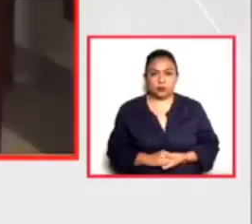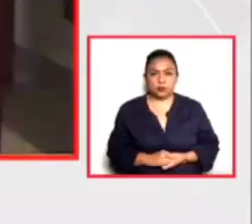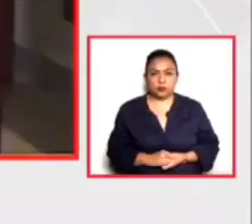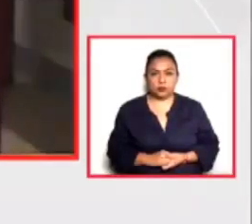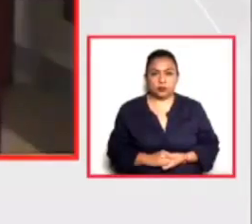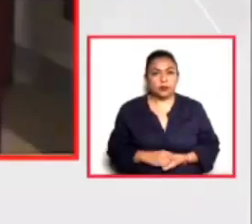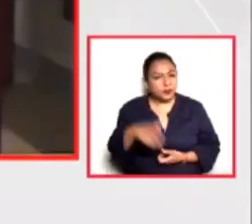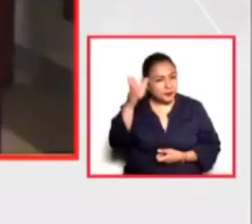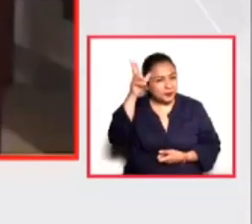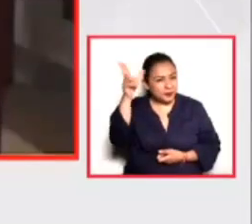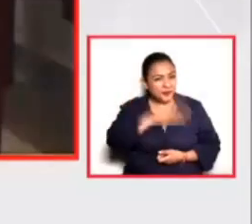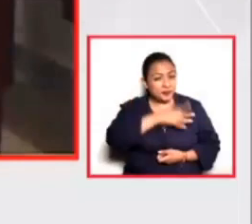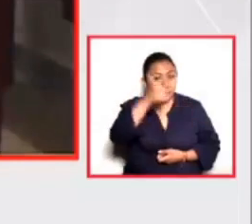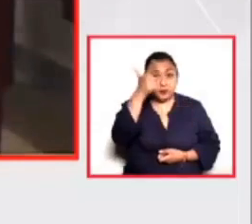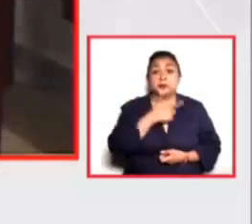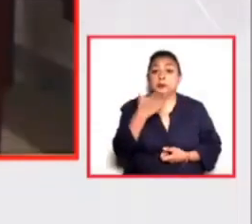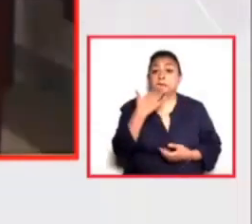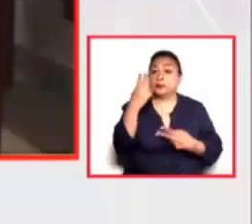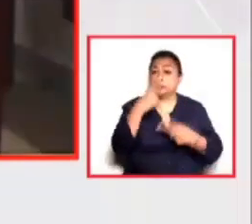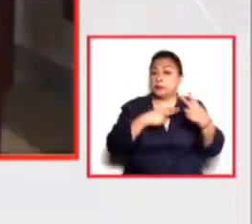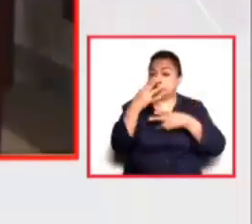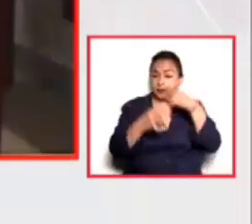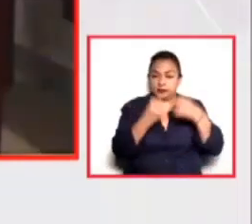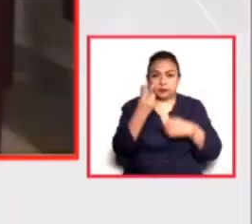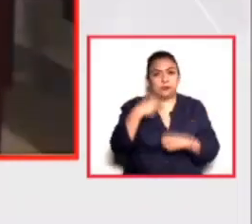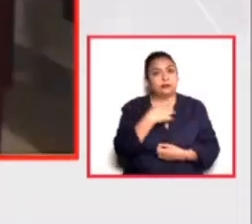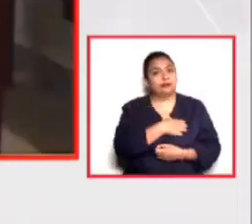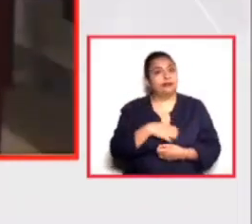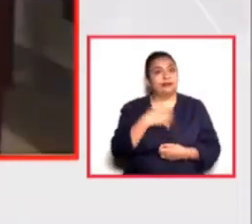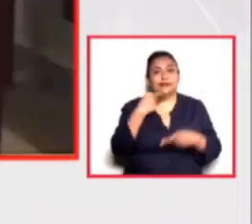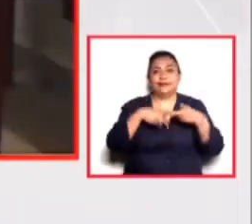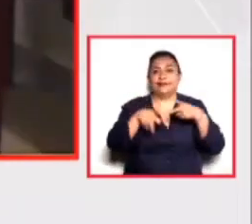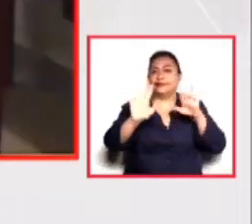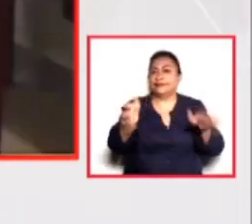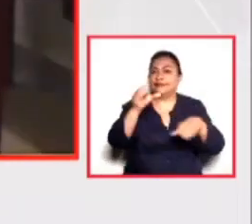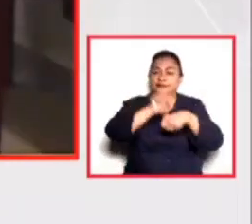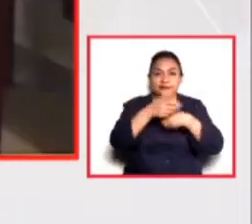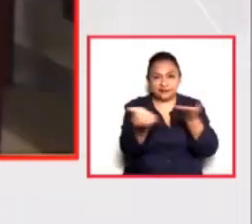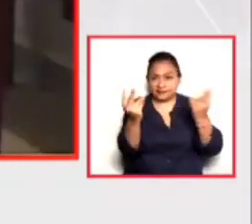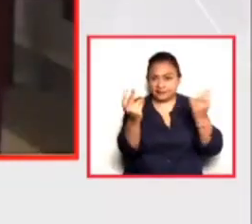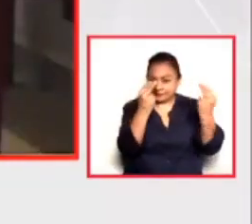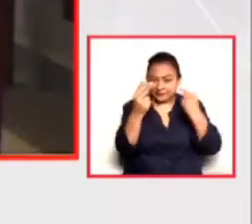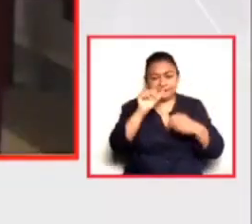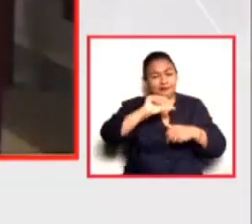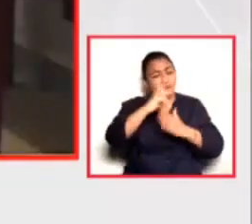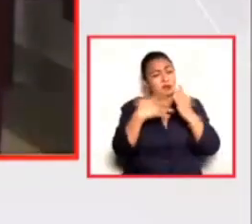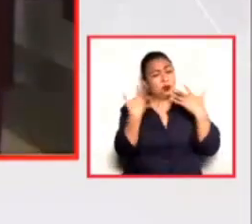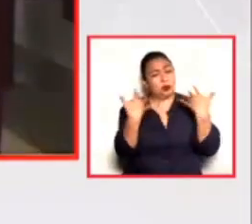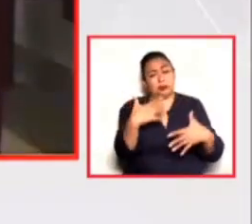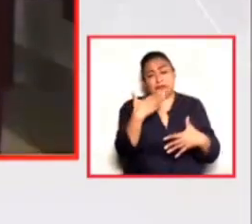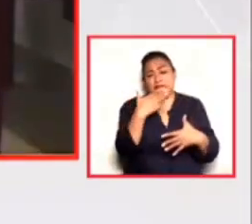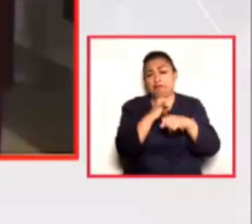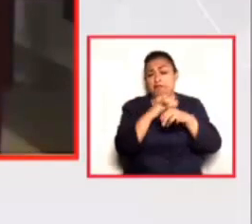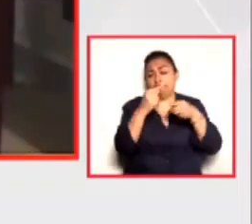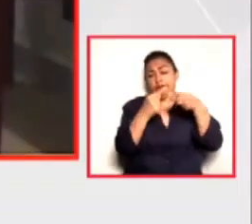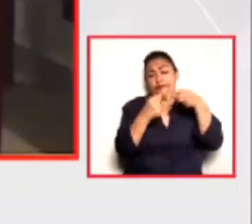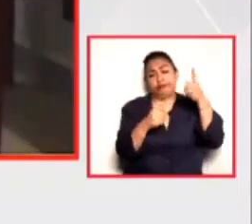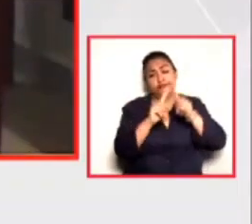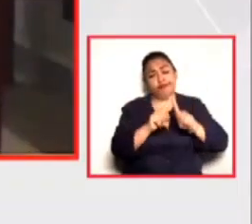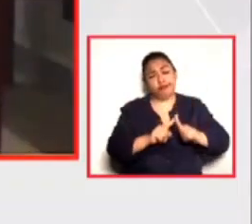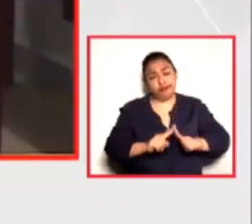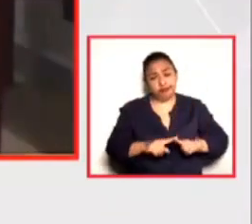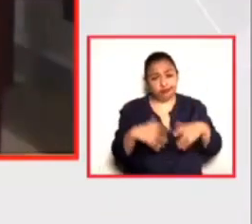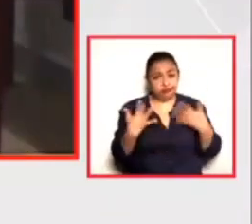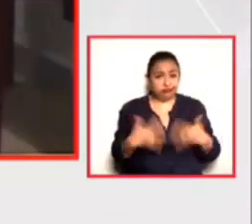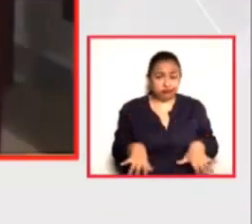¿qué tal? Muy buenas noches, bienvenidos a Noticias 22. Qué alegría iniciar la semana con ustedes. Qué buen programa tenemos hoy, con mucha variedad de contenidos.